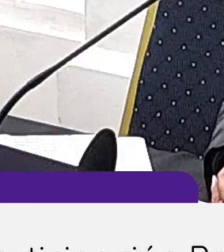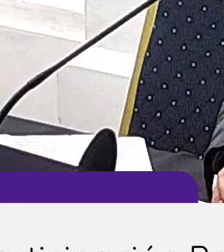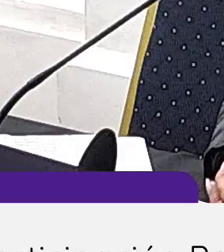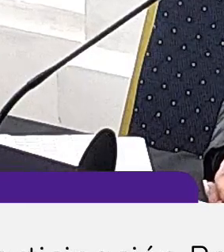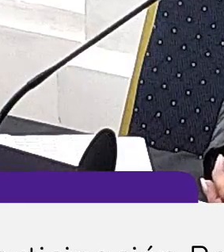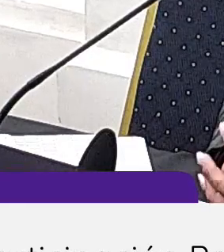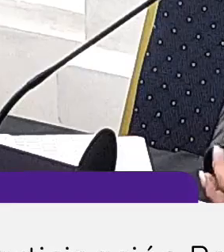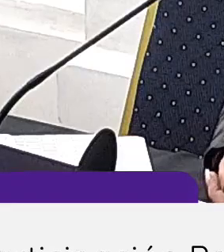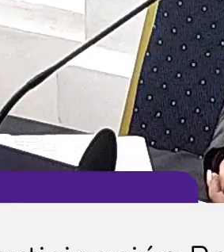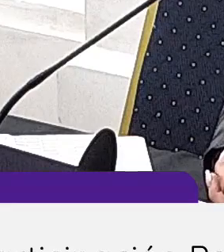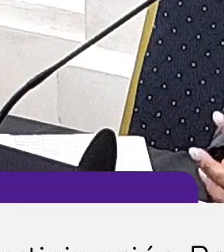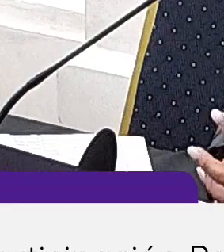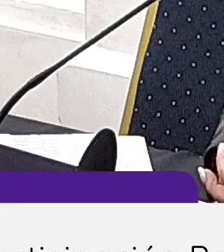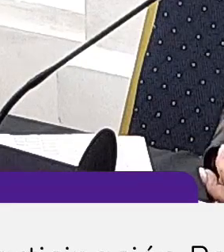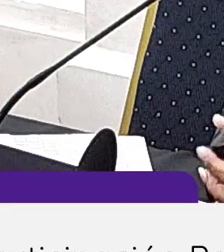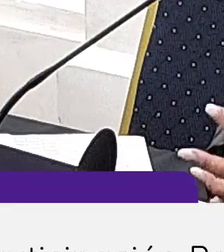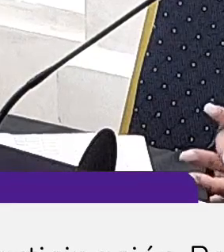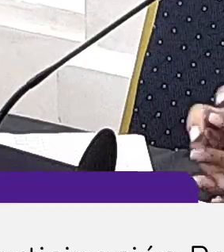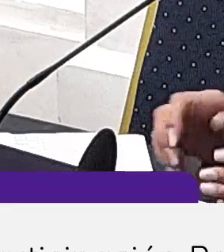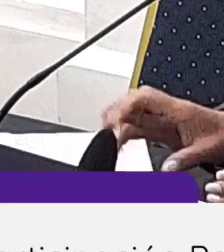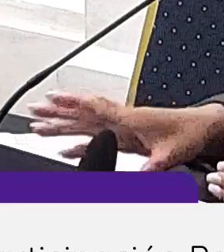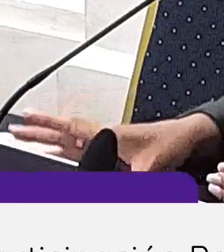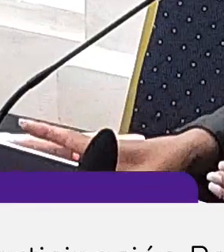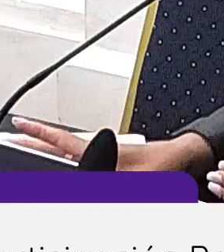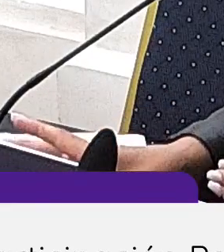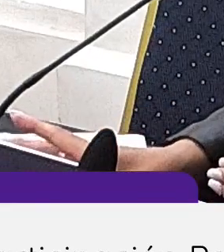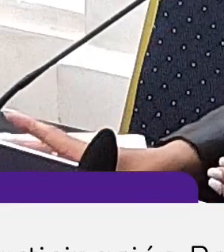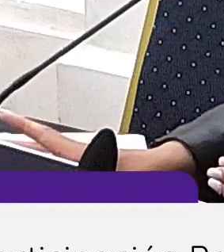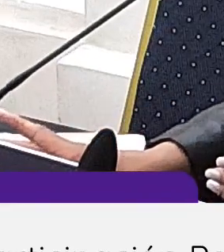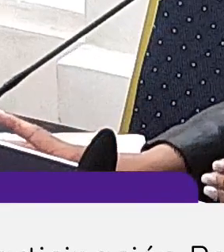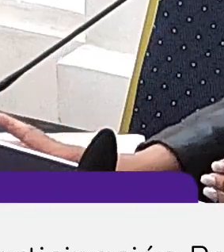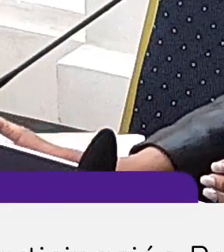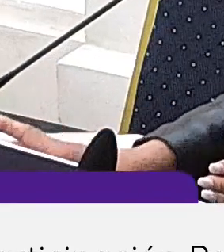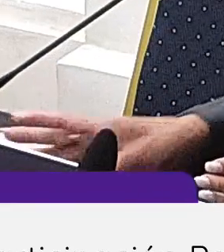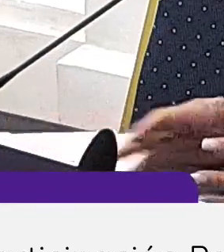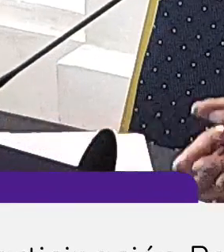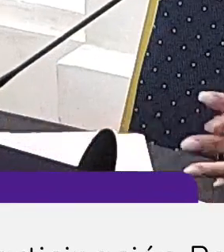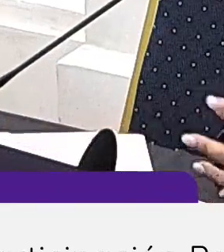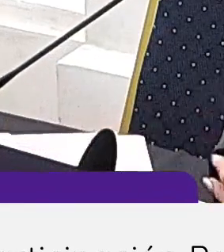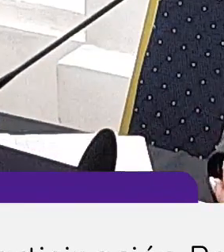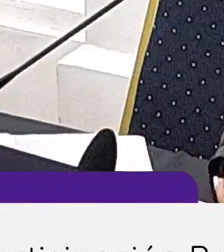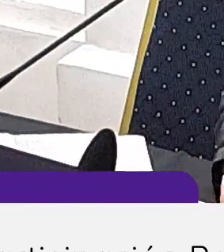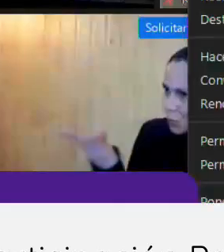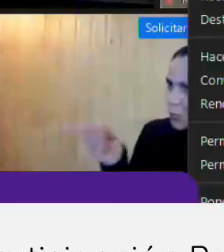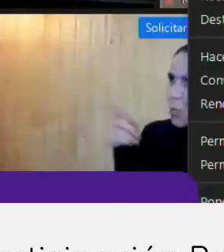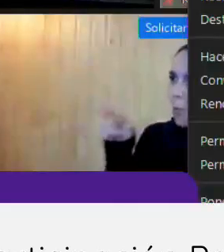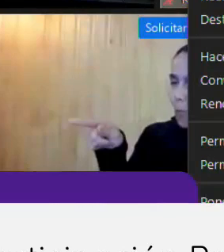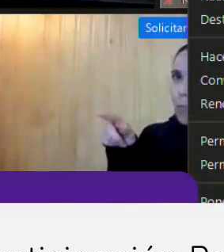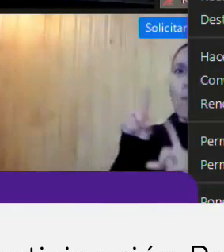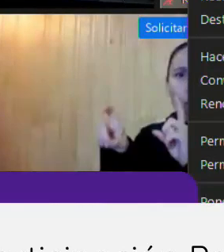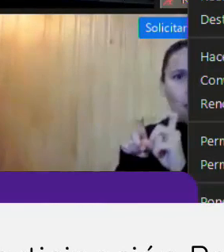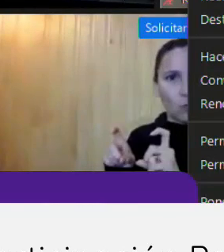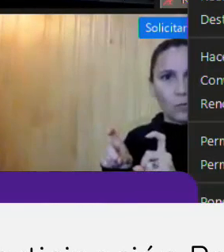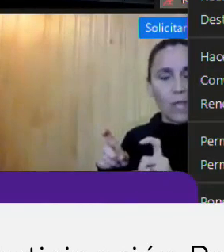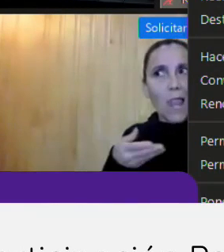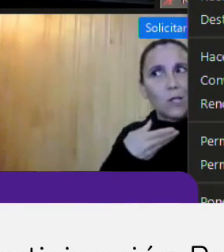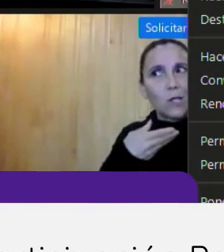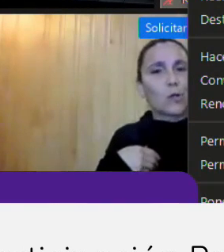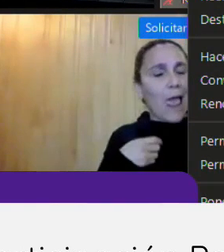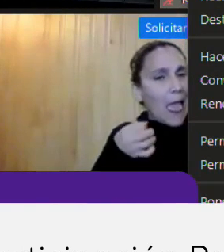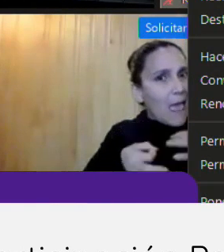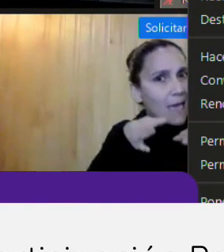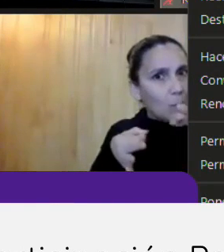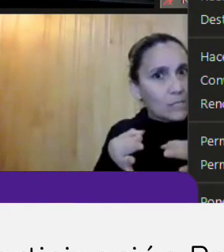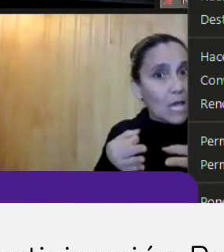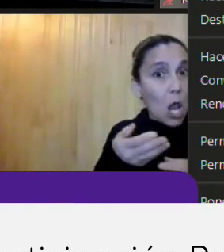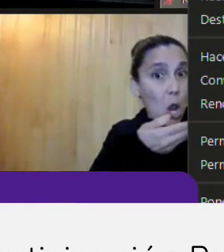Muy buena pregunta y le agradezco sinceramente. Muy buena pregunta. Bueno, le queríamos contar que con el Ministerio